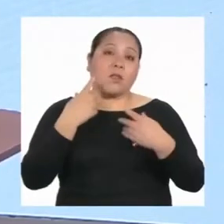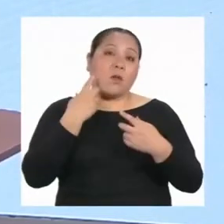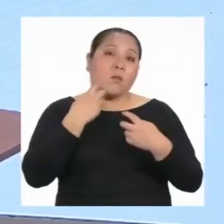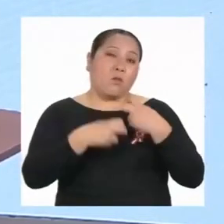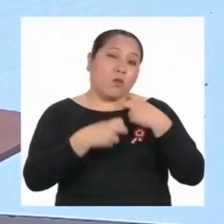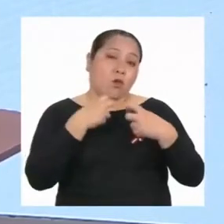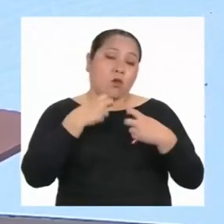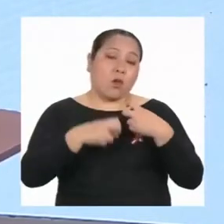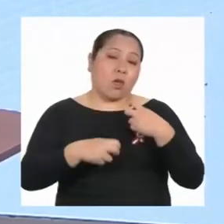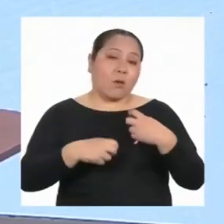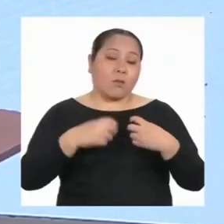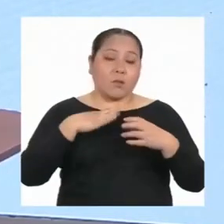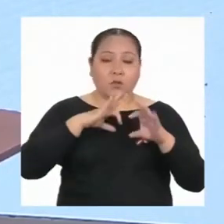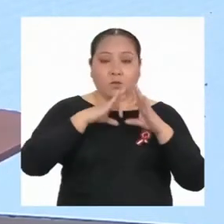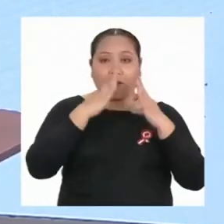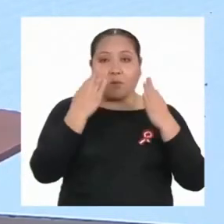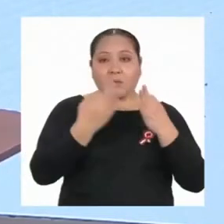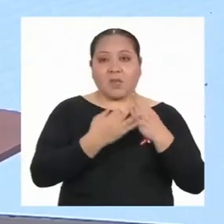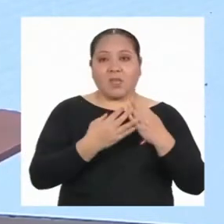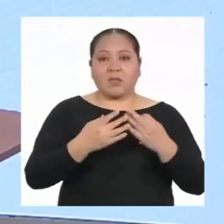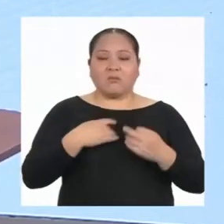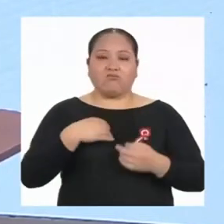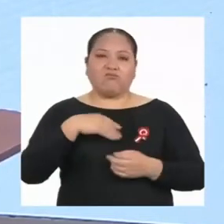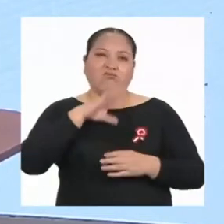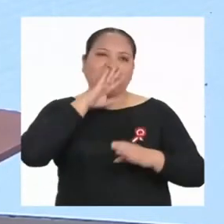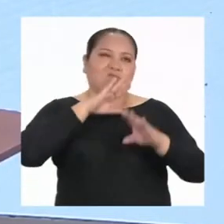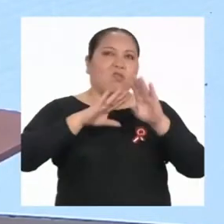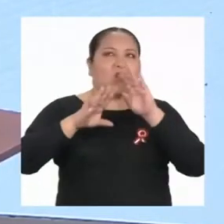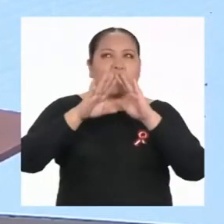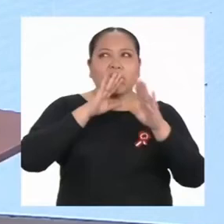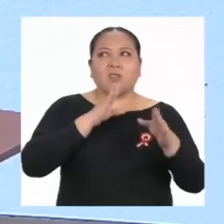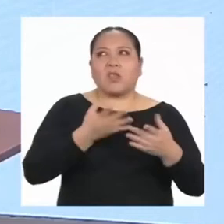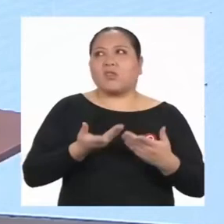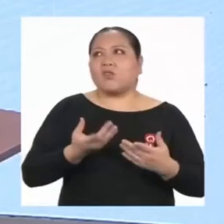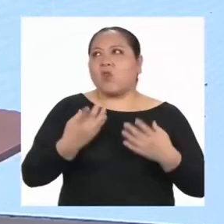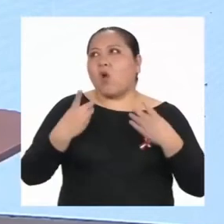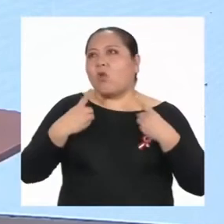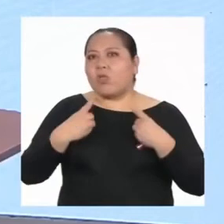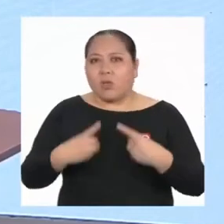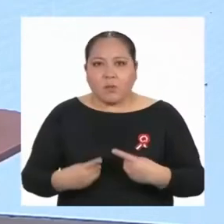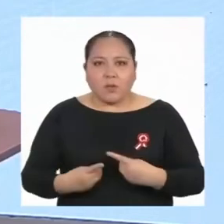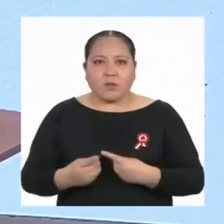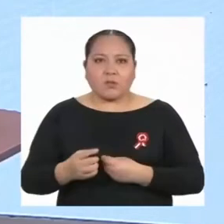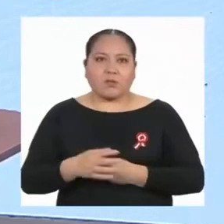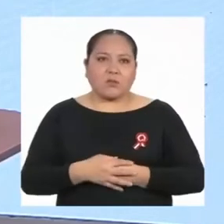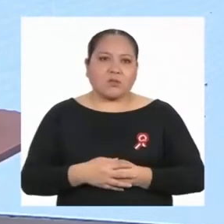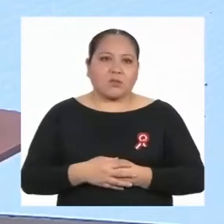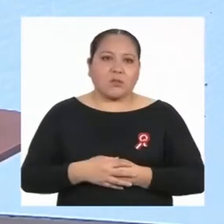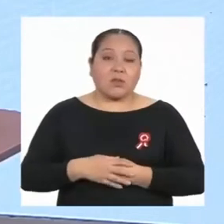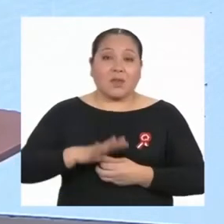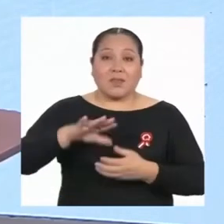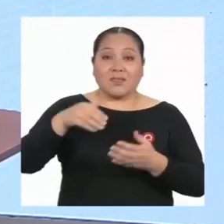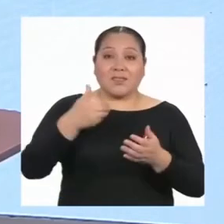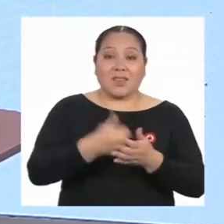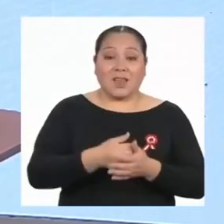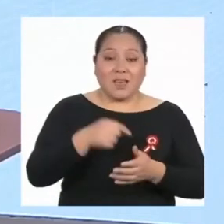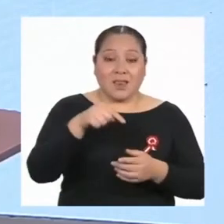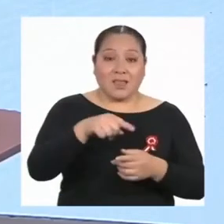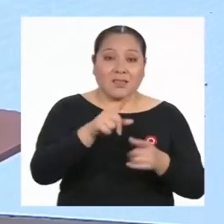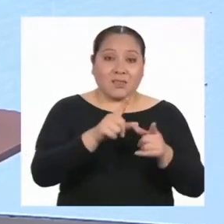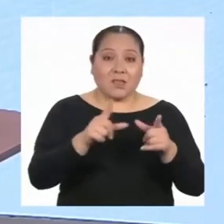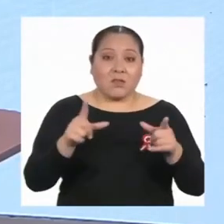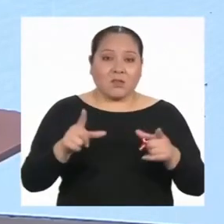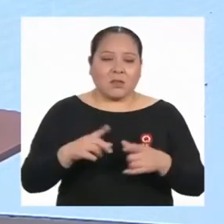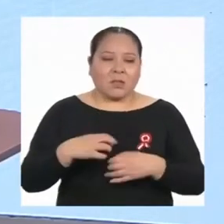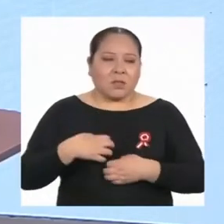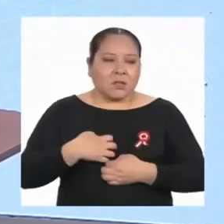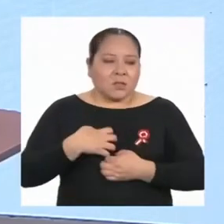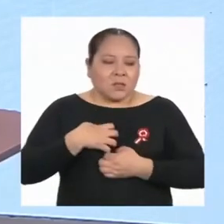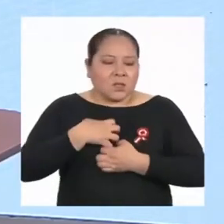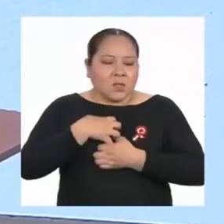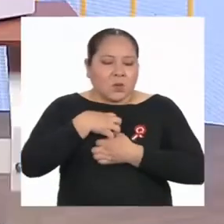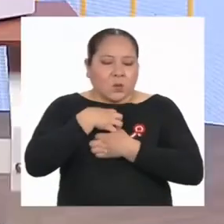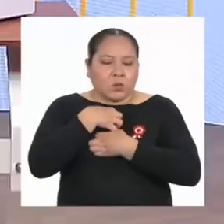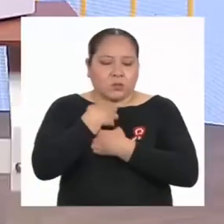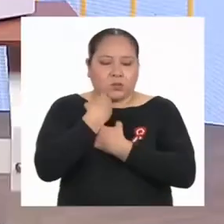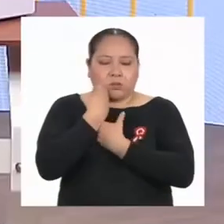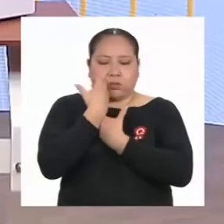atraviesan frustraciones, amarguras y depresión. Entonces, llegar al estadio significa para ellos desfogar todo